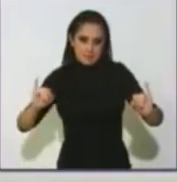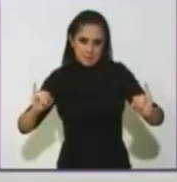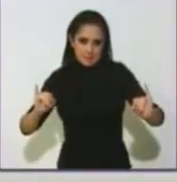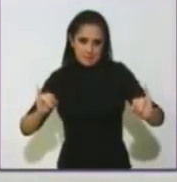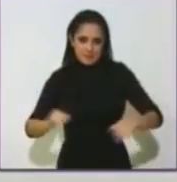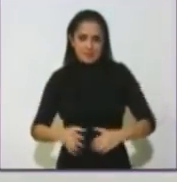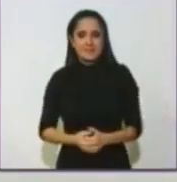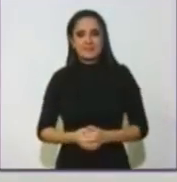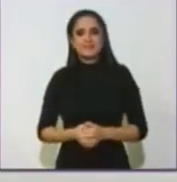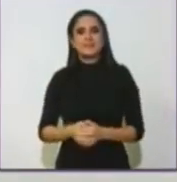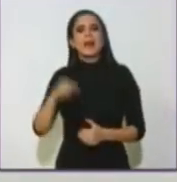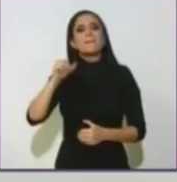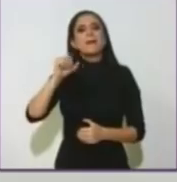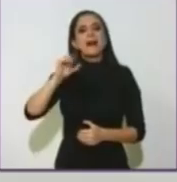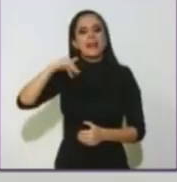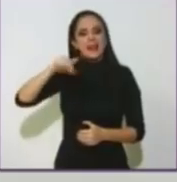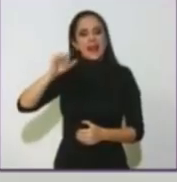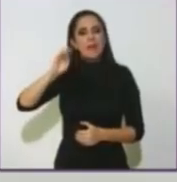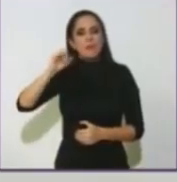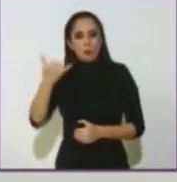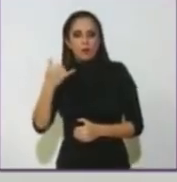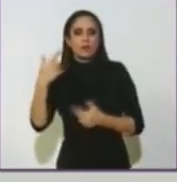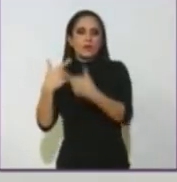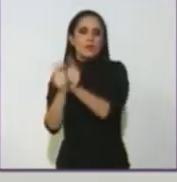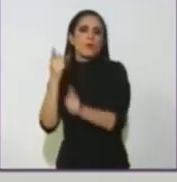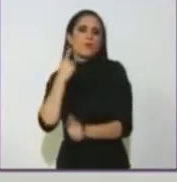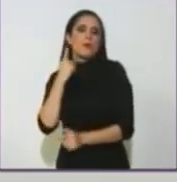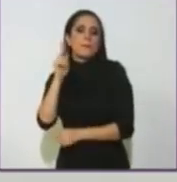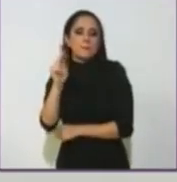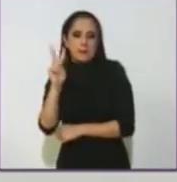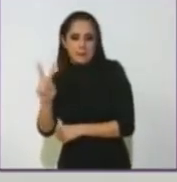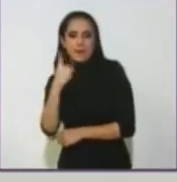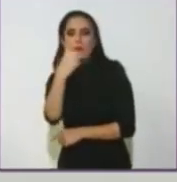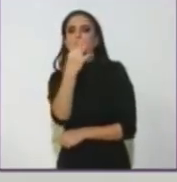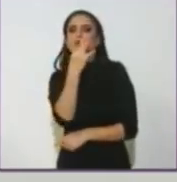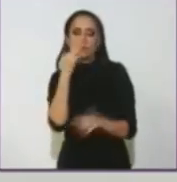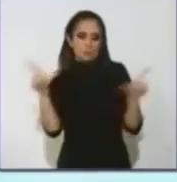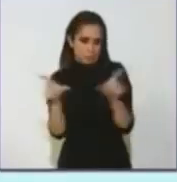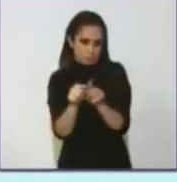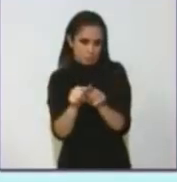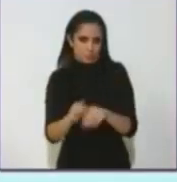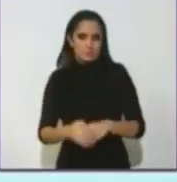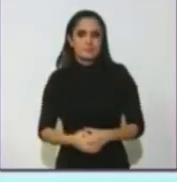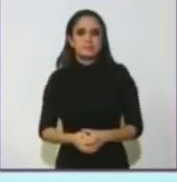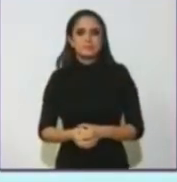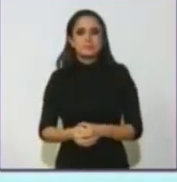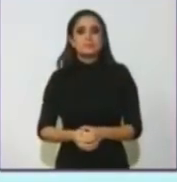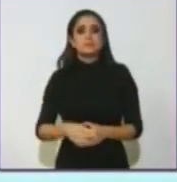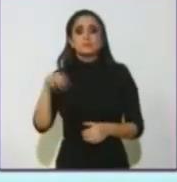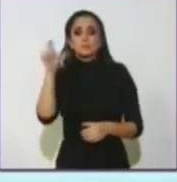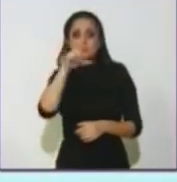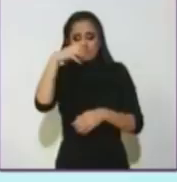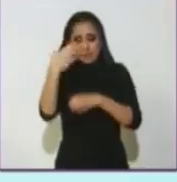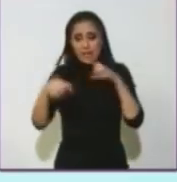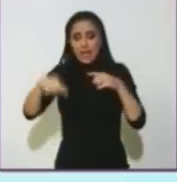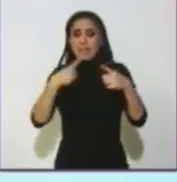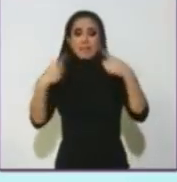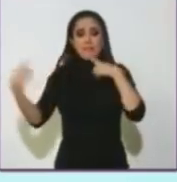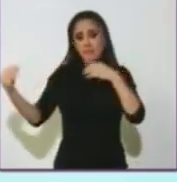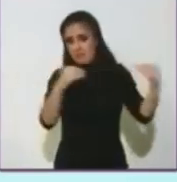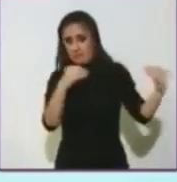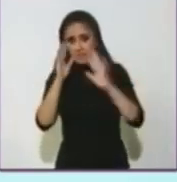de mariana boy partido verde ecologista de méxico hasta un minuto un mensaje final mariana cuando acabe este debate muy